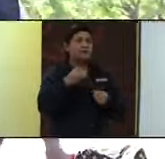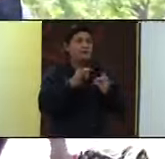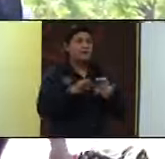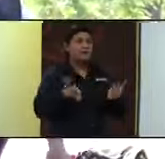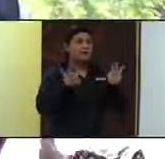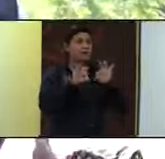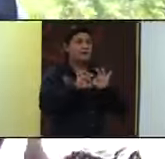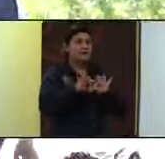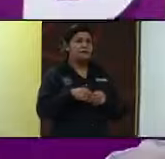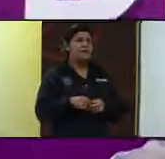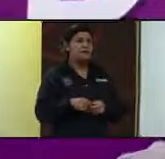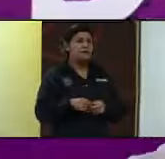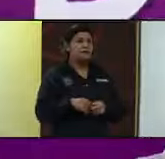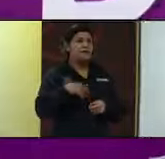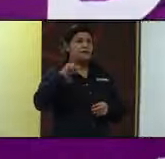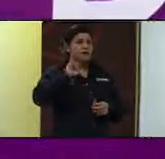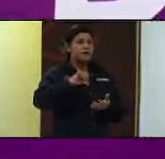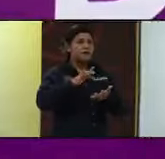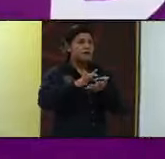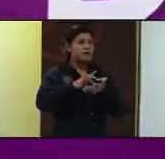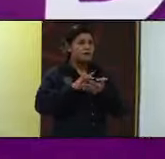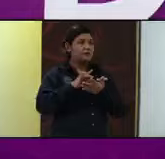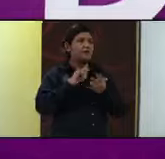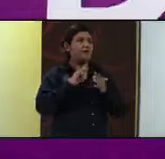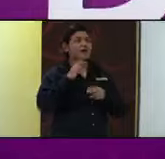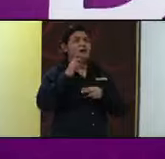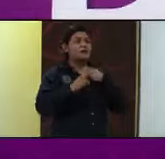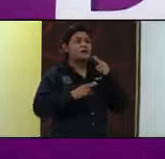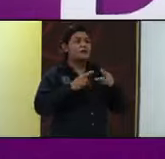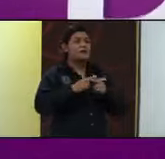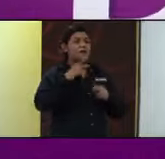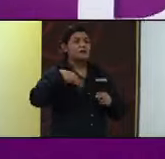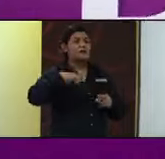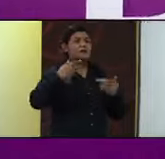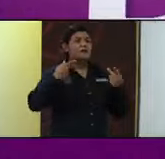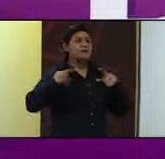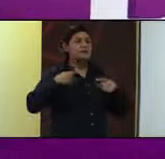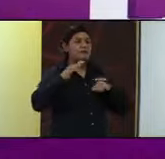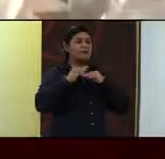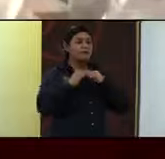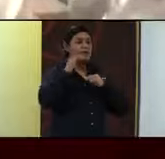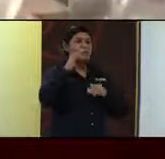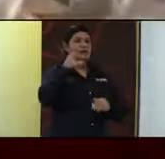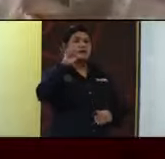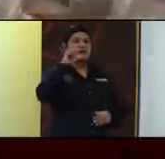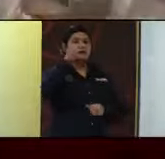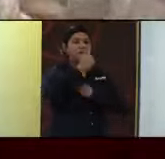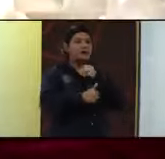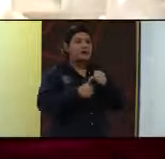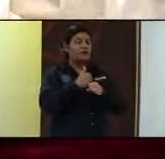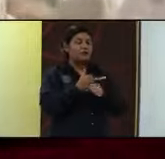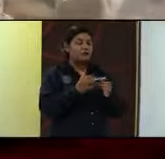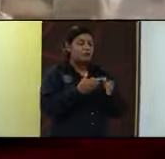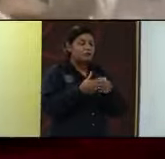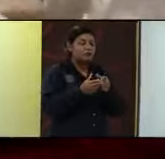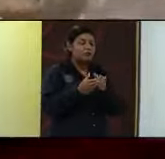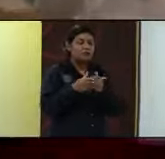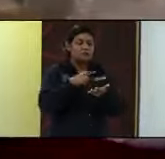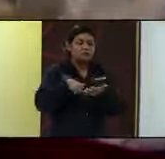importante destacar que este apoyo universal es para todas las personas mayores de 60 años de todos los rincones del